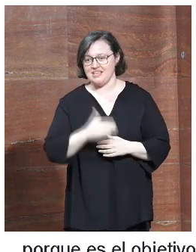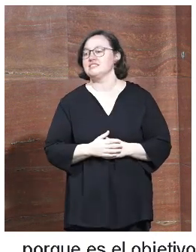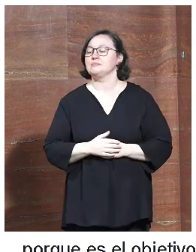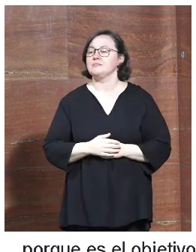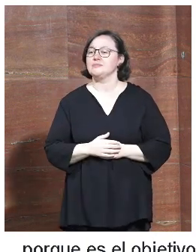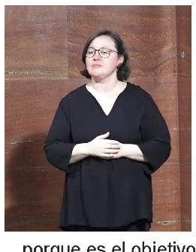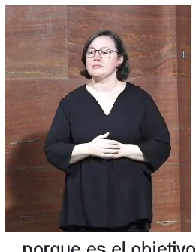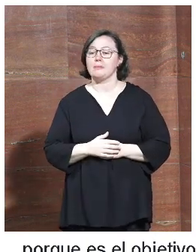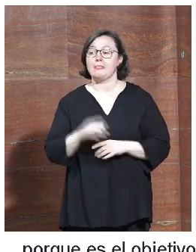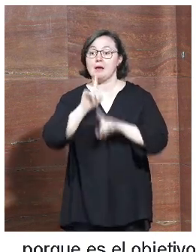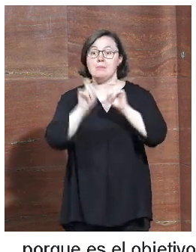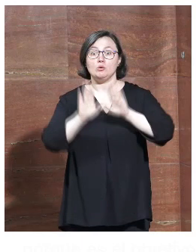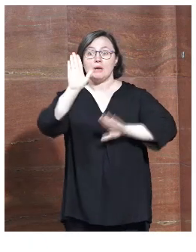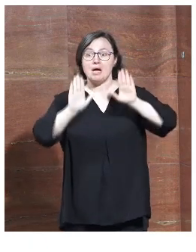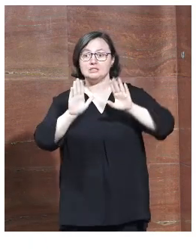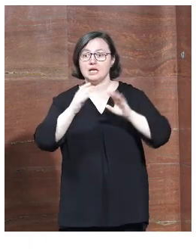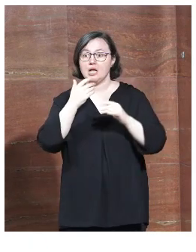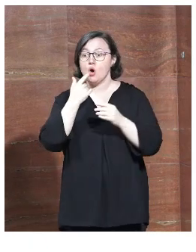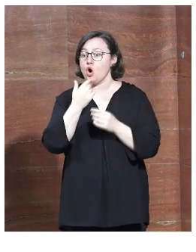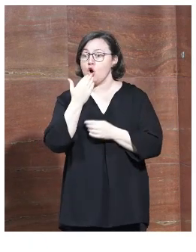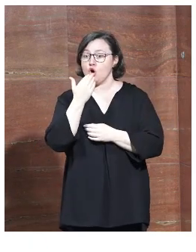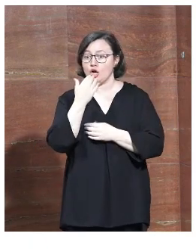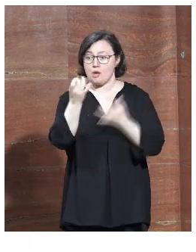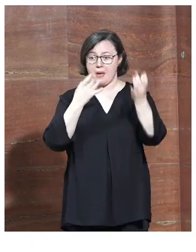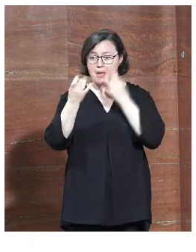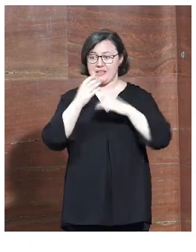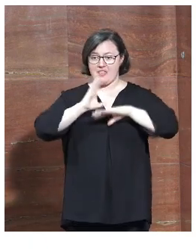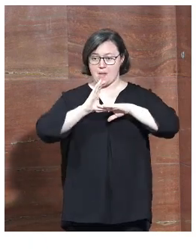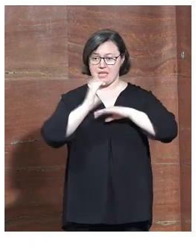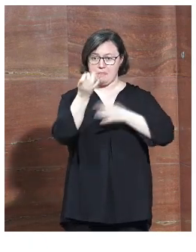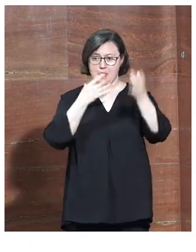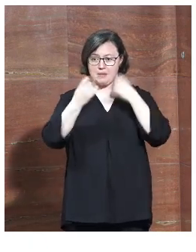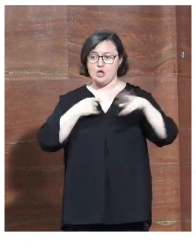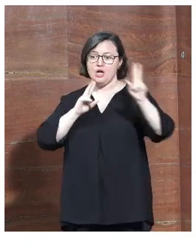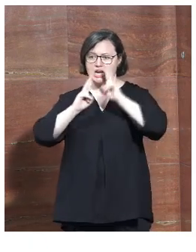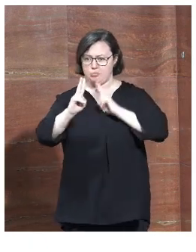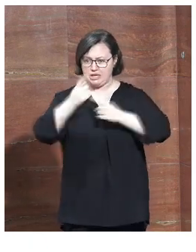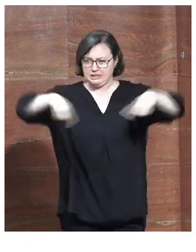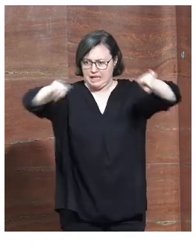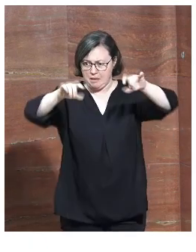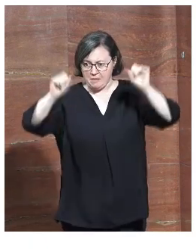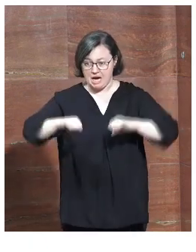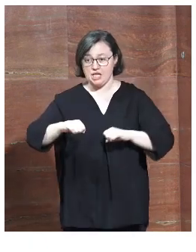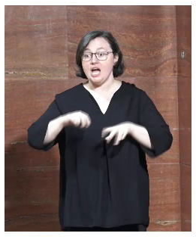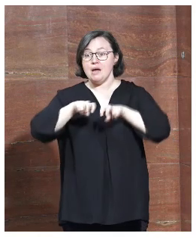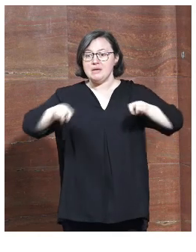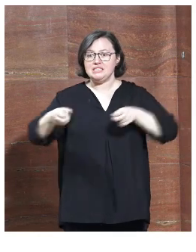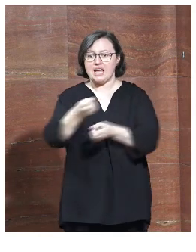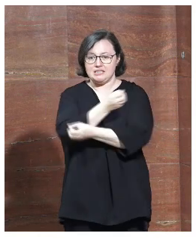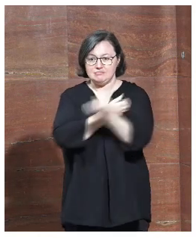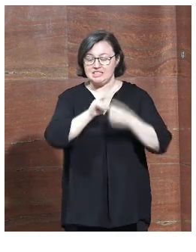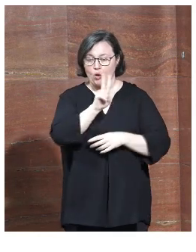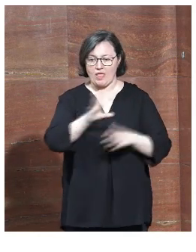Bueno, si hay preguntas más concretas, las hacemos llegar al email del CEAPAT. Y con esto damos por finalizada la segunda